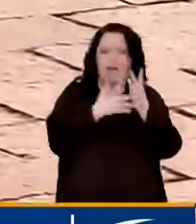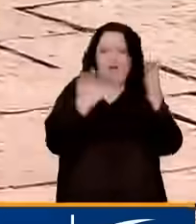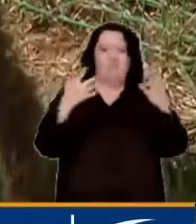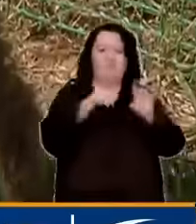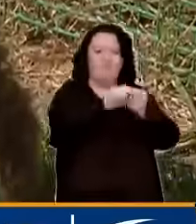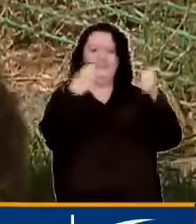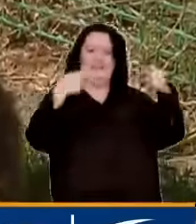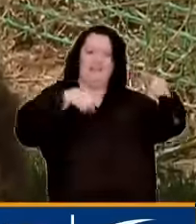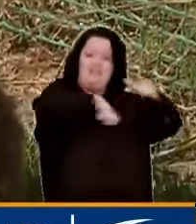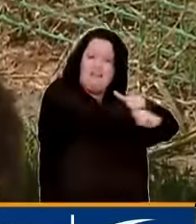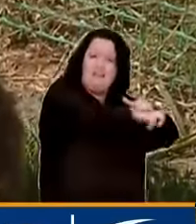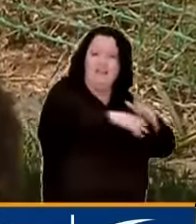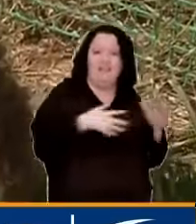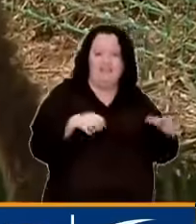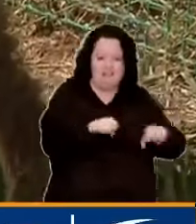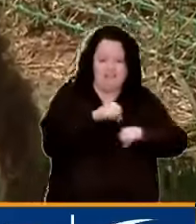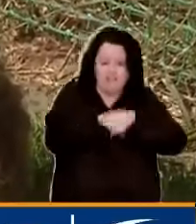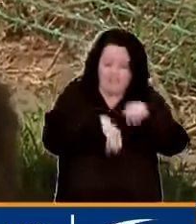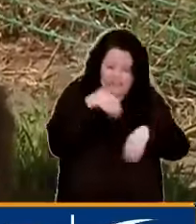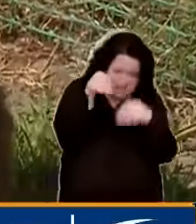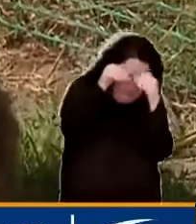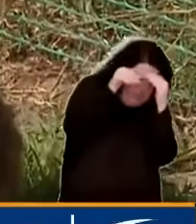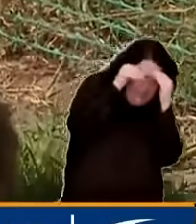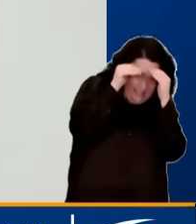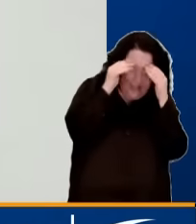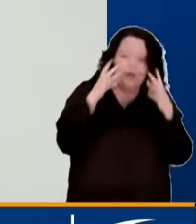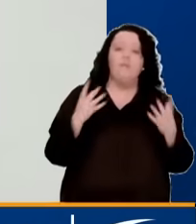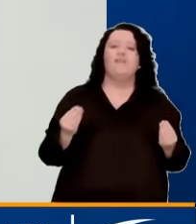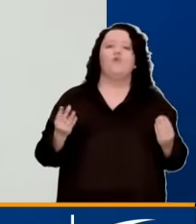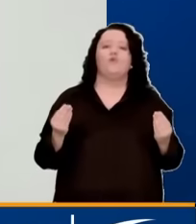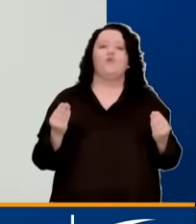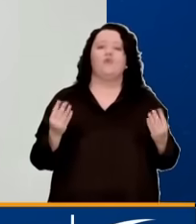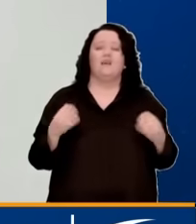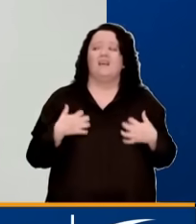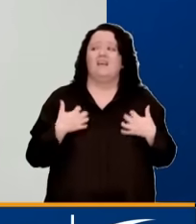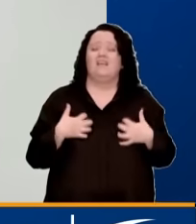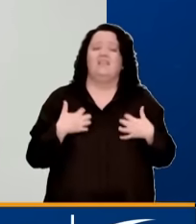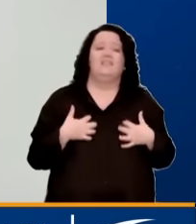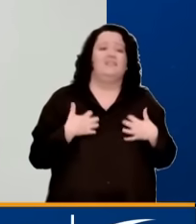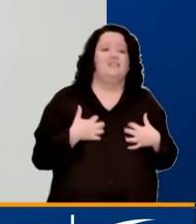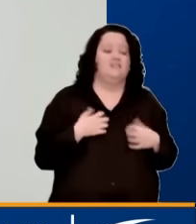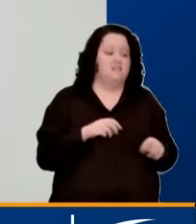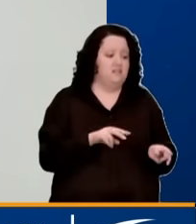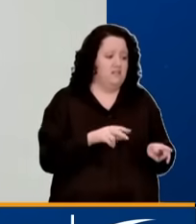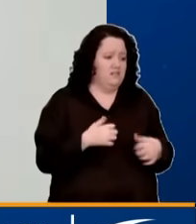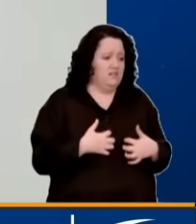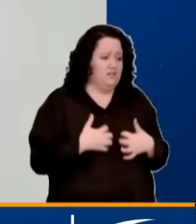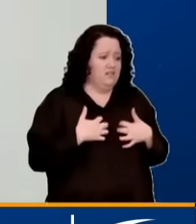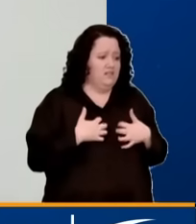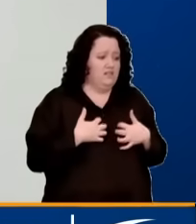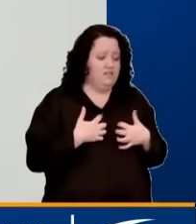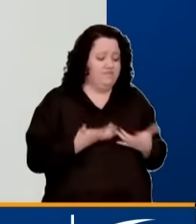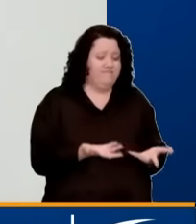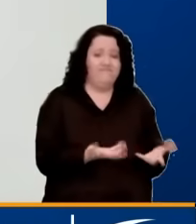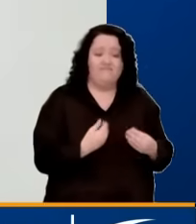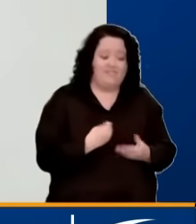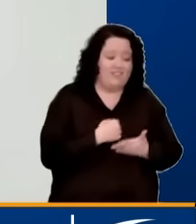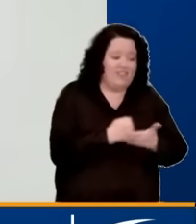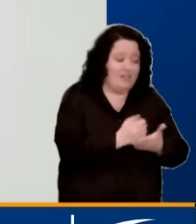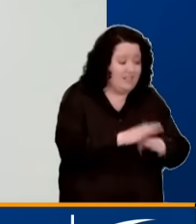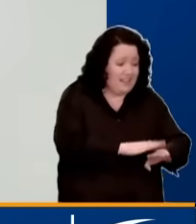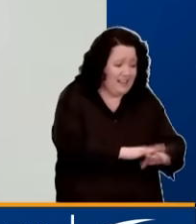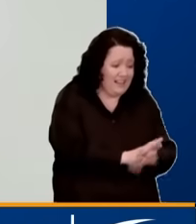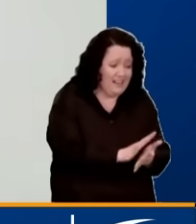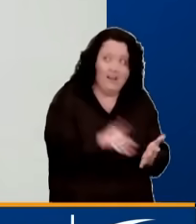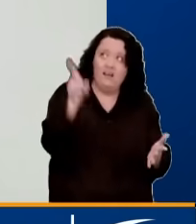de buscando cajones en las cocinas, es miedo, es mirarte y que tú no le puedes dar a entender qué